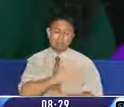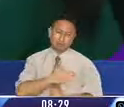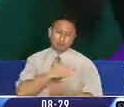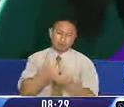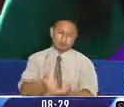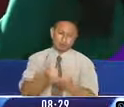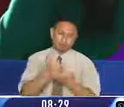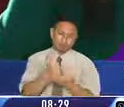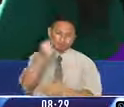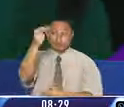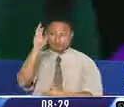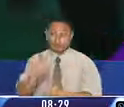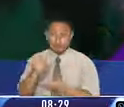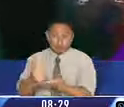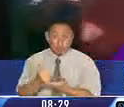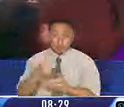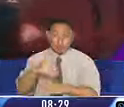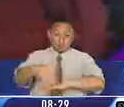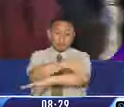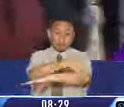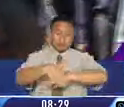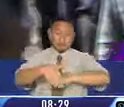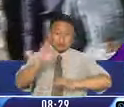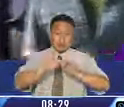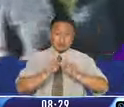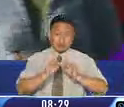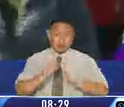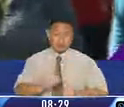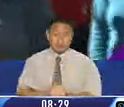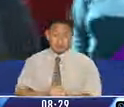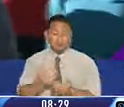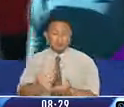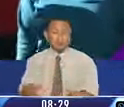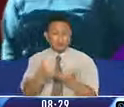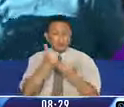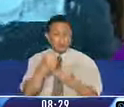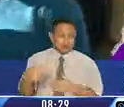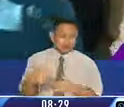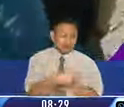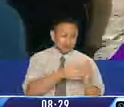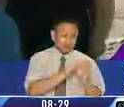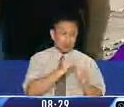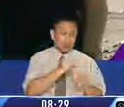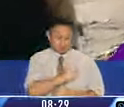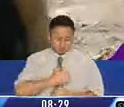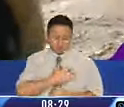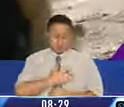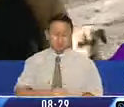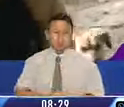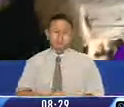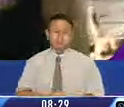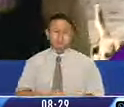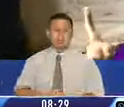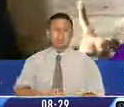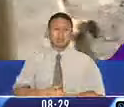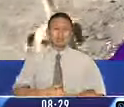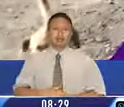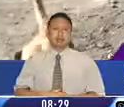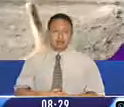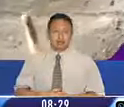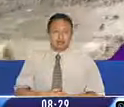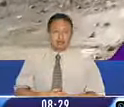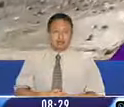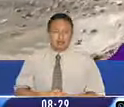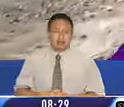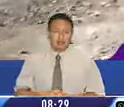sur, que nos colaboren con las calles que están dañadas, que nos colaboren arreglándonos, por favor. El tema de la inseguridad también es otro,